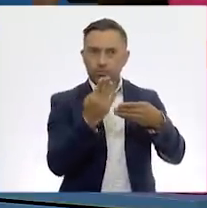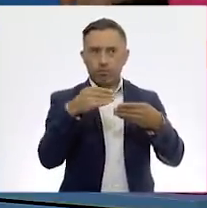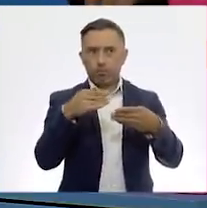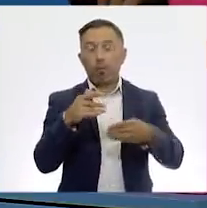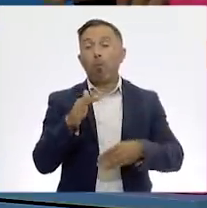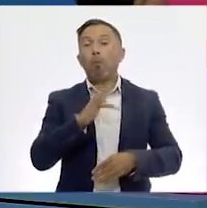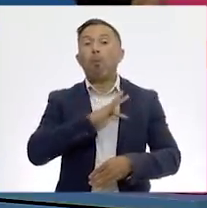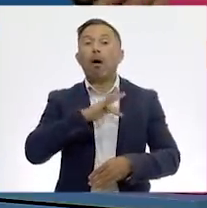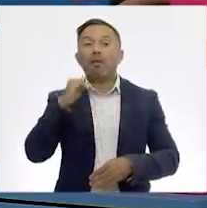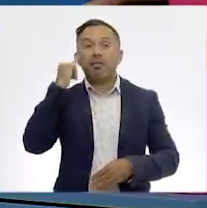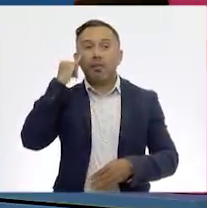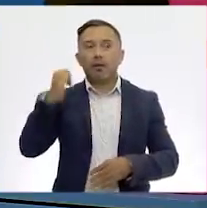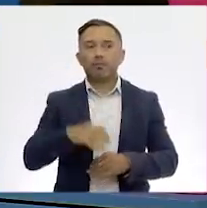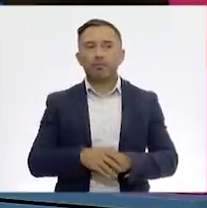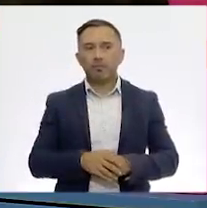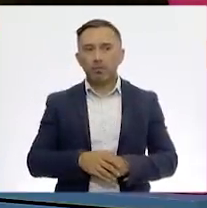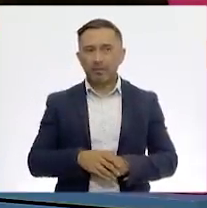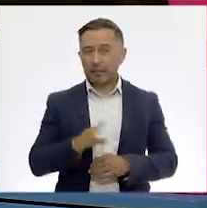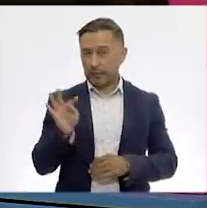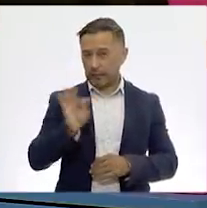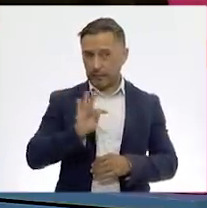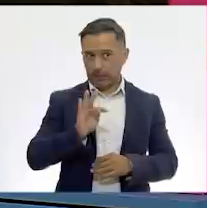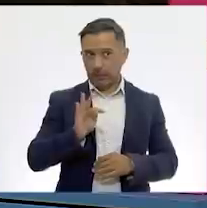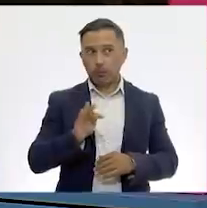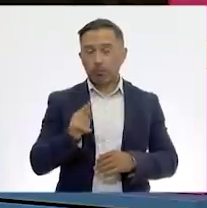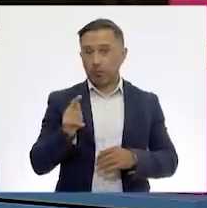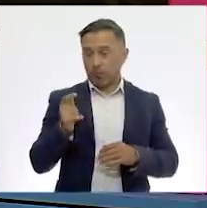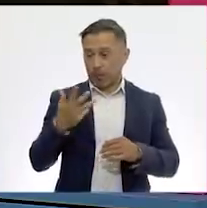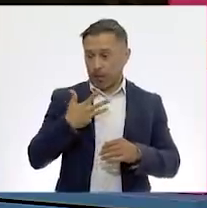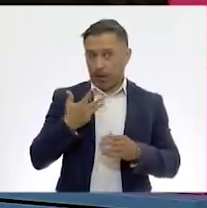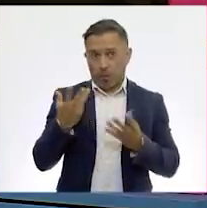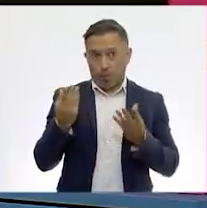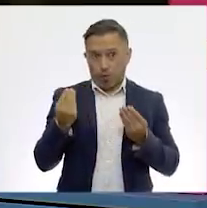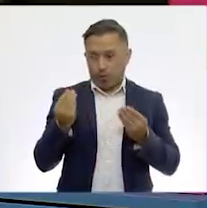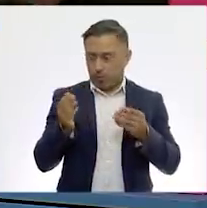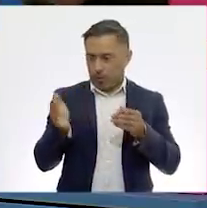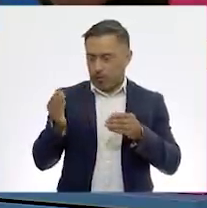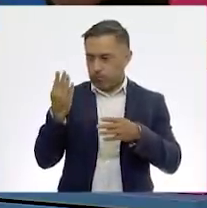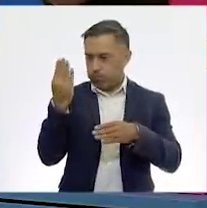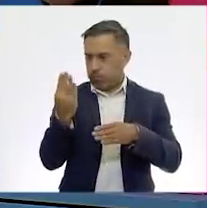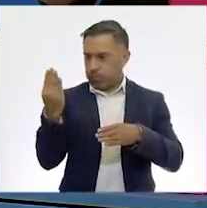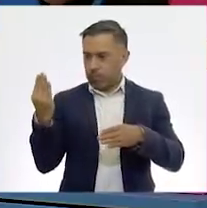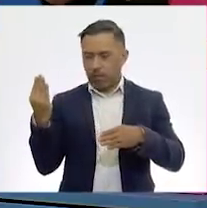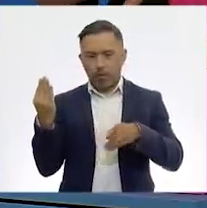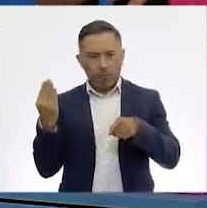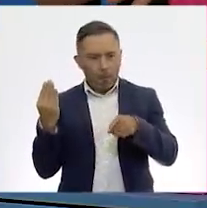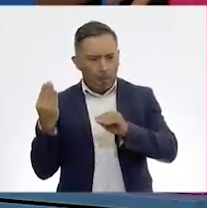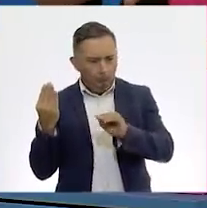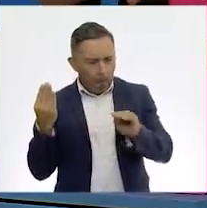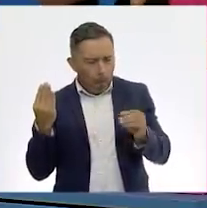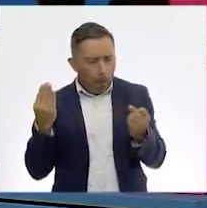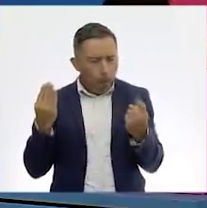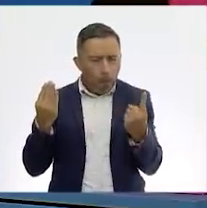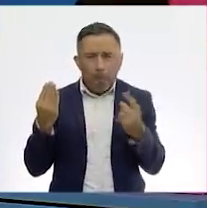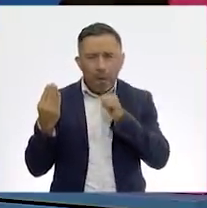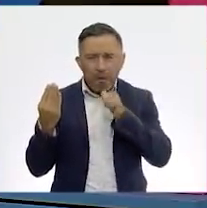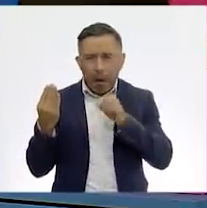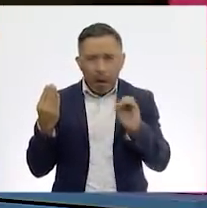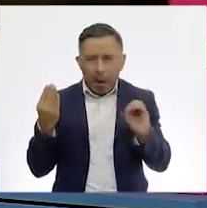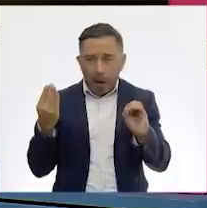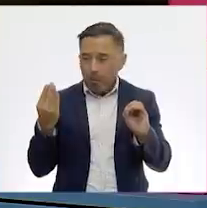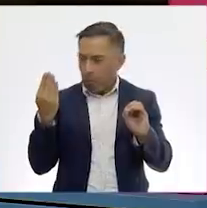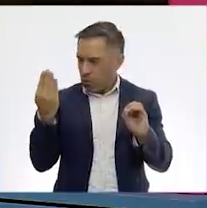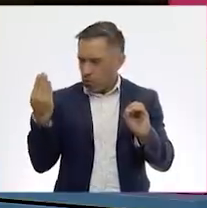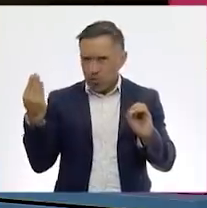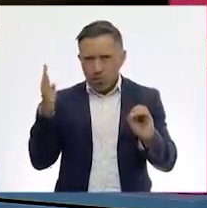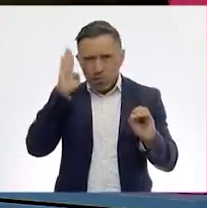que nuestra forma esté desequilibrada visualmente si hay muchos elementos de un lado, pero del otro lado no tenemos nada. Entonces en la arquitectura